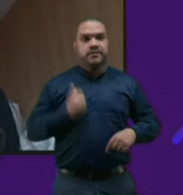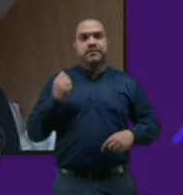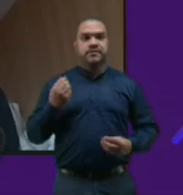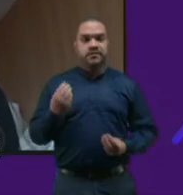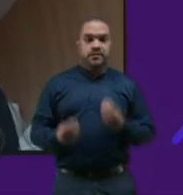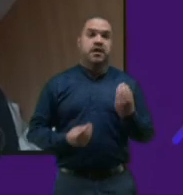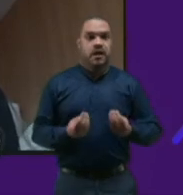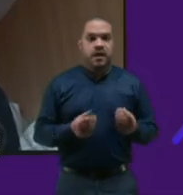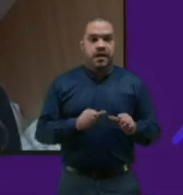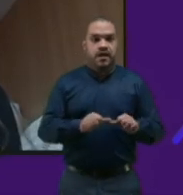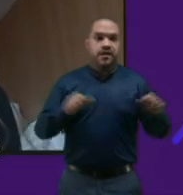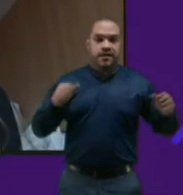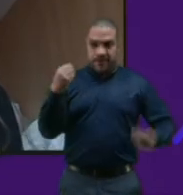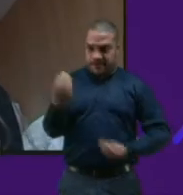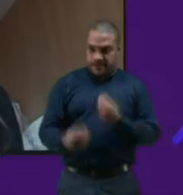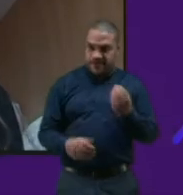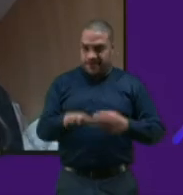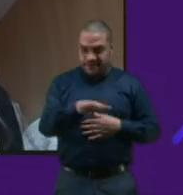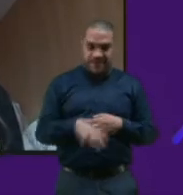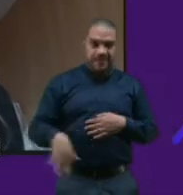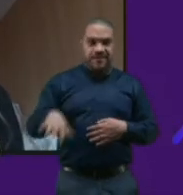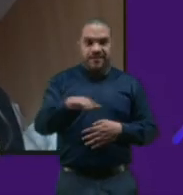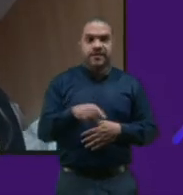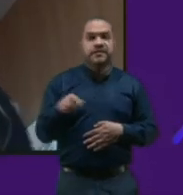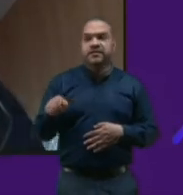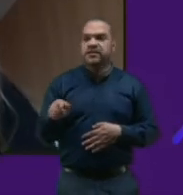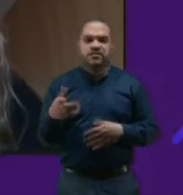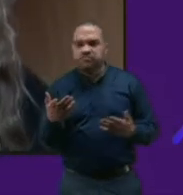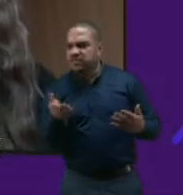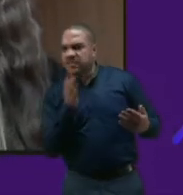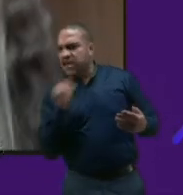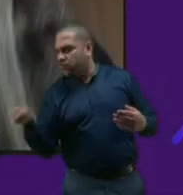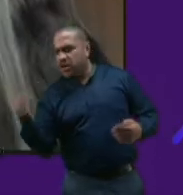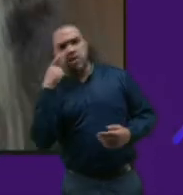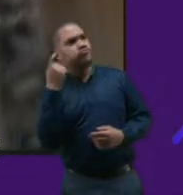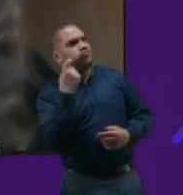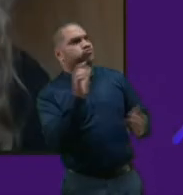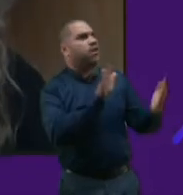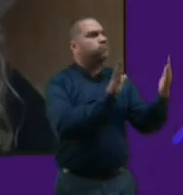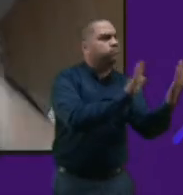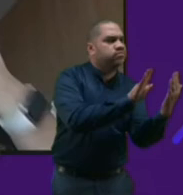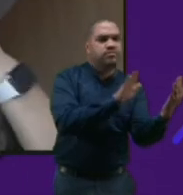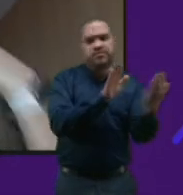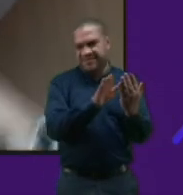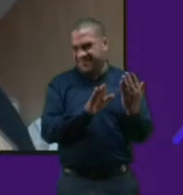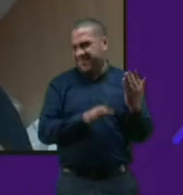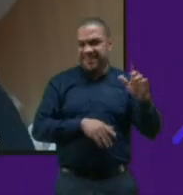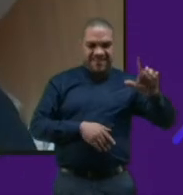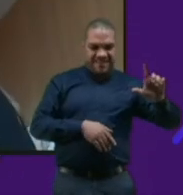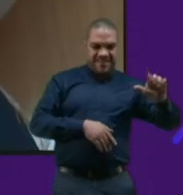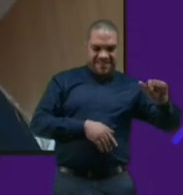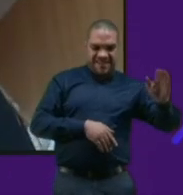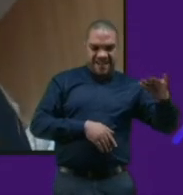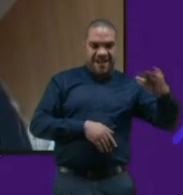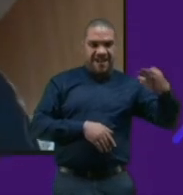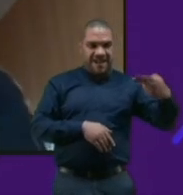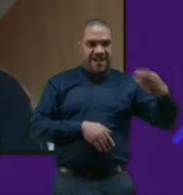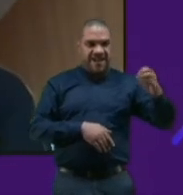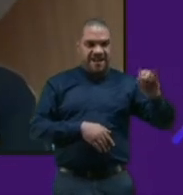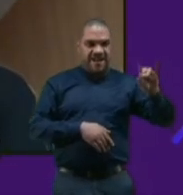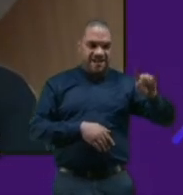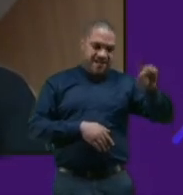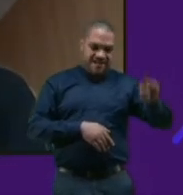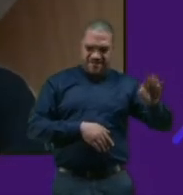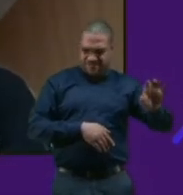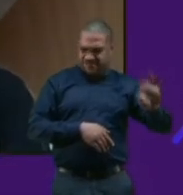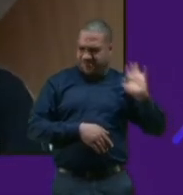hiciste, sino, por ejemplo, ir y buscar a estos personajes, que entre esos era la gente de la house. Yo pienso que eso es algo que no nos puede dar